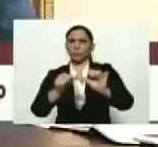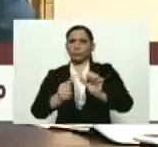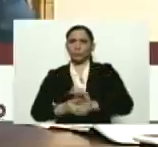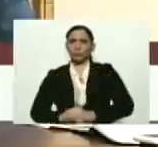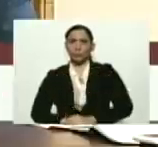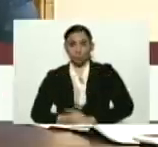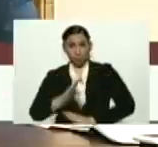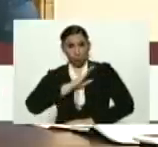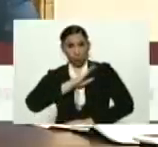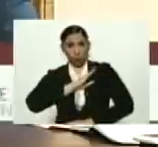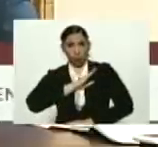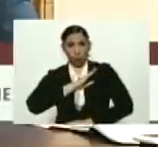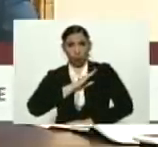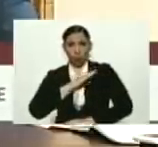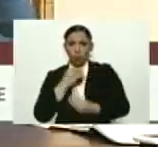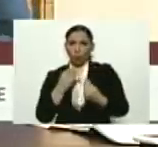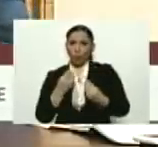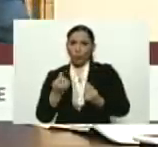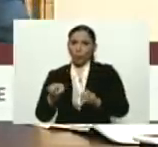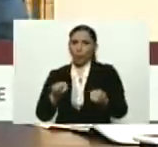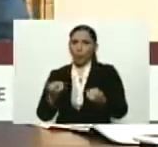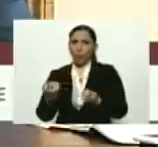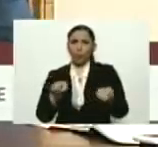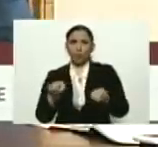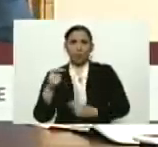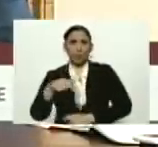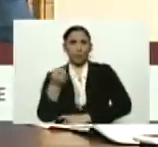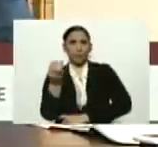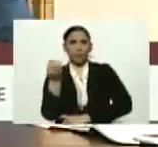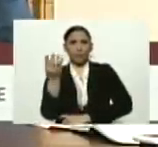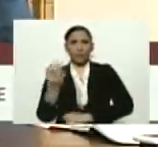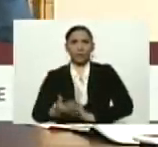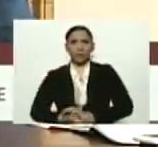Yo, como coordinador de esta conferencia,